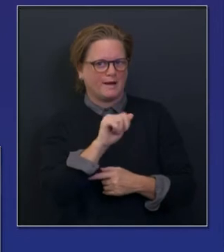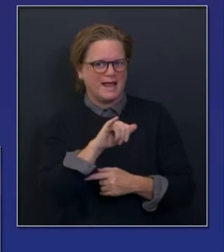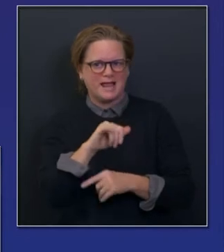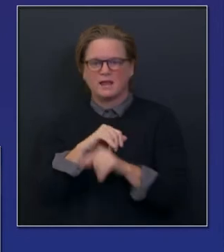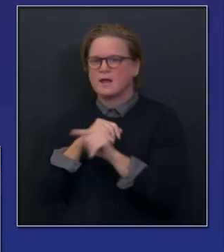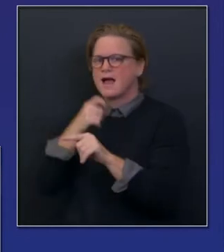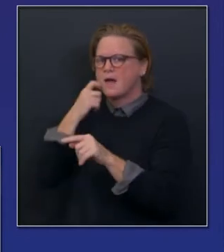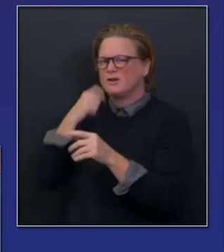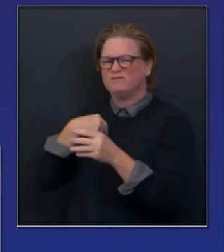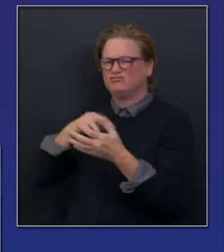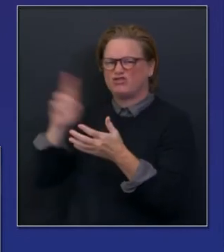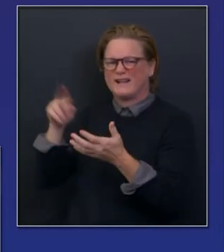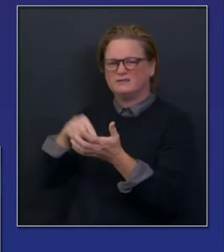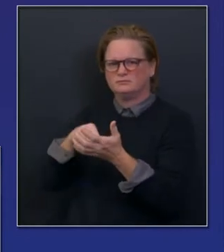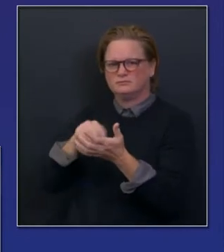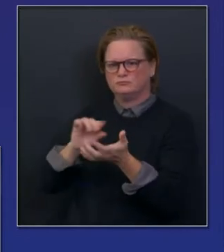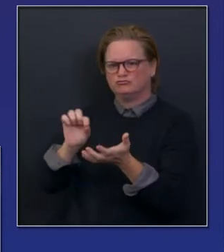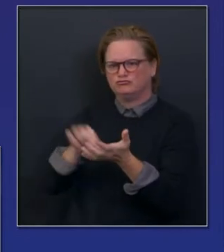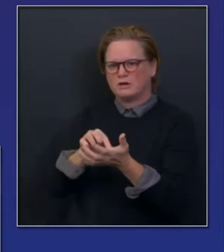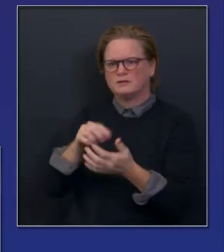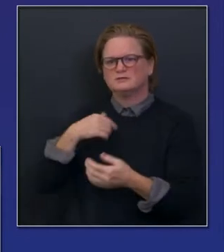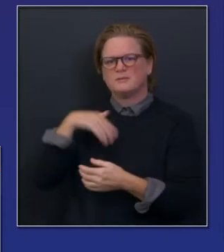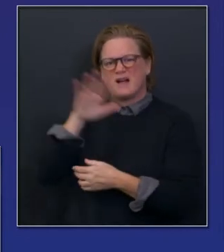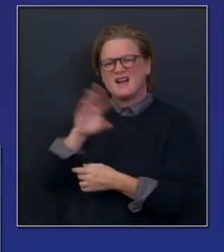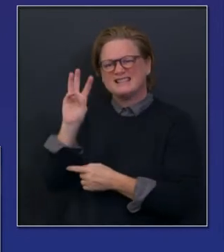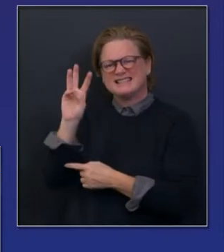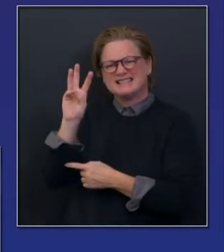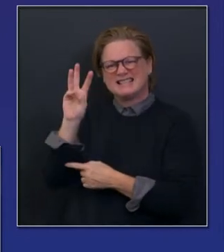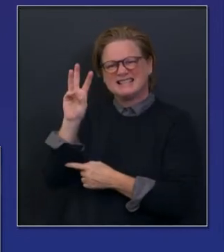pasado. 6,5 millones de personas